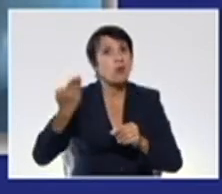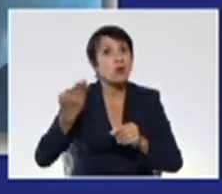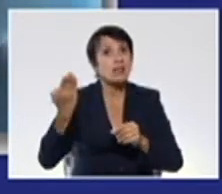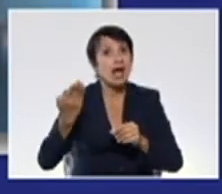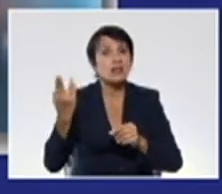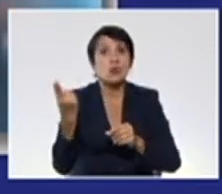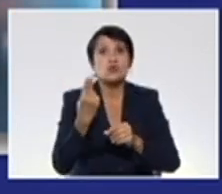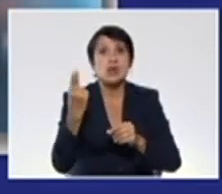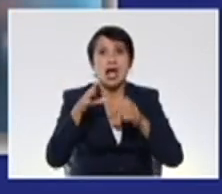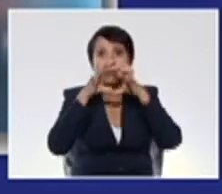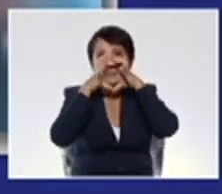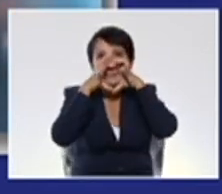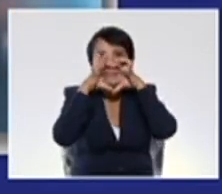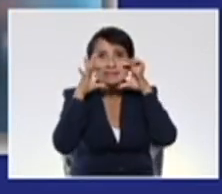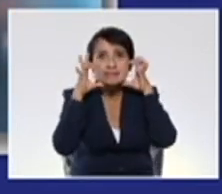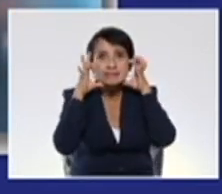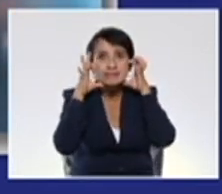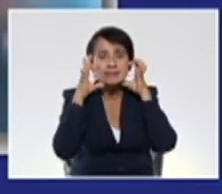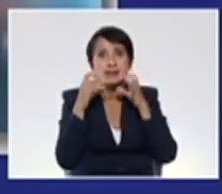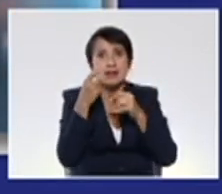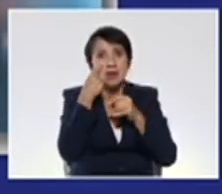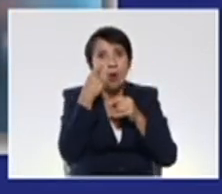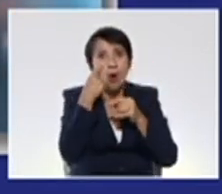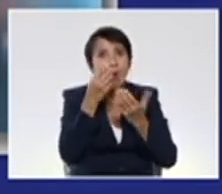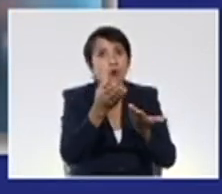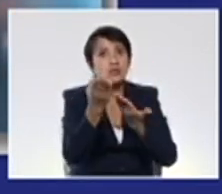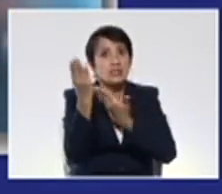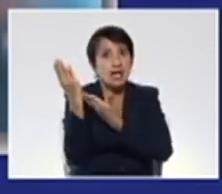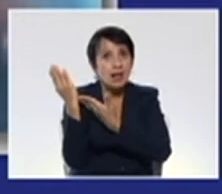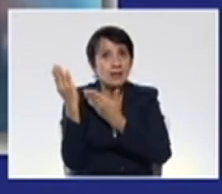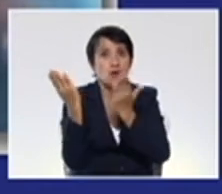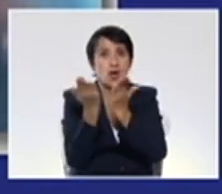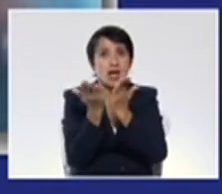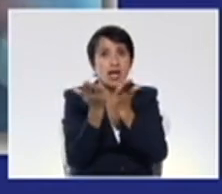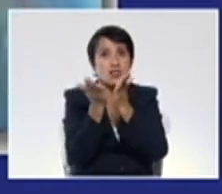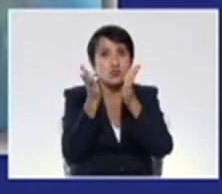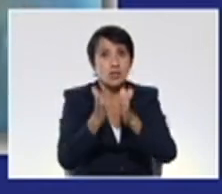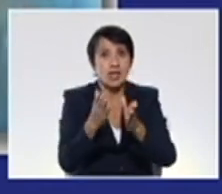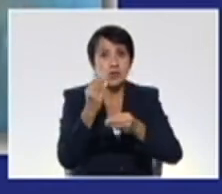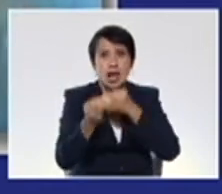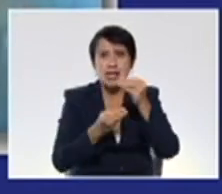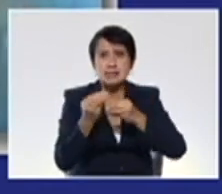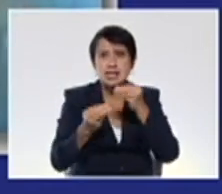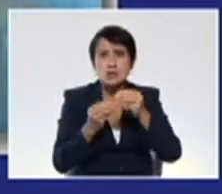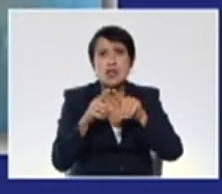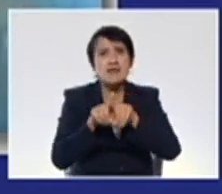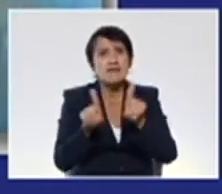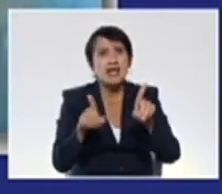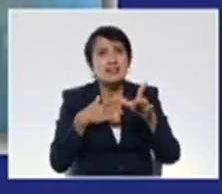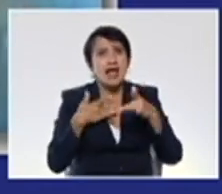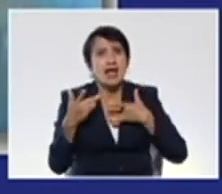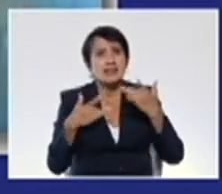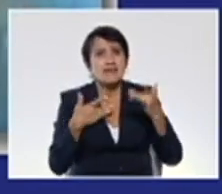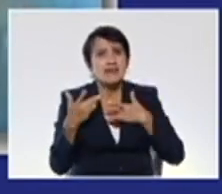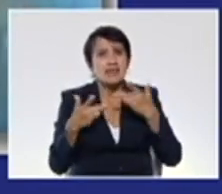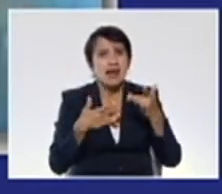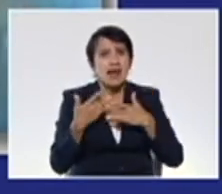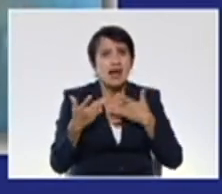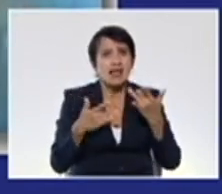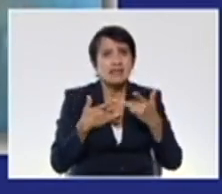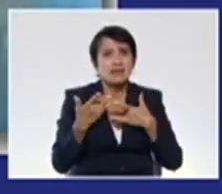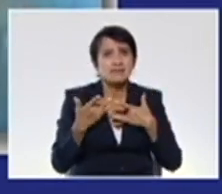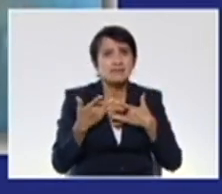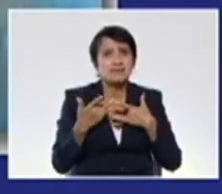del tapaboca. Aquí pueden observar a nuestros estudiantes realizando diferentes actividades